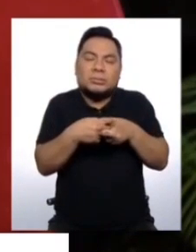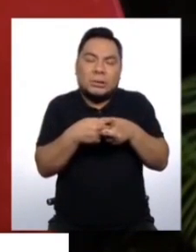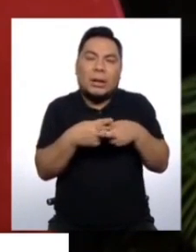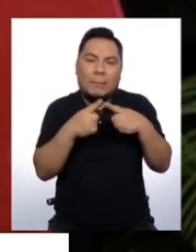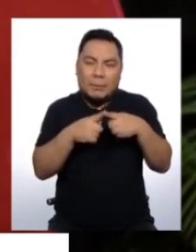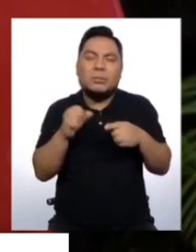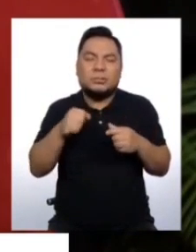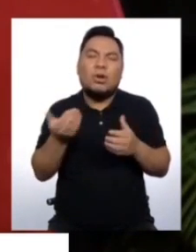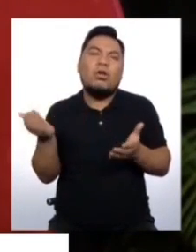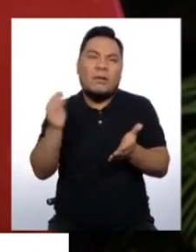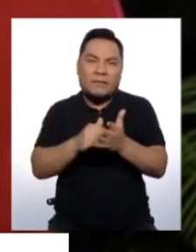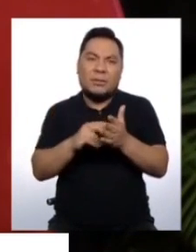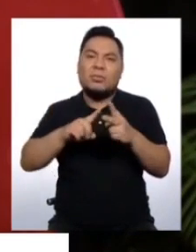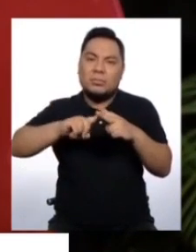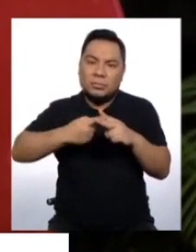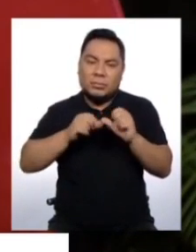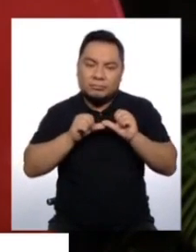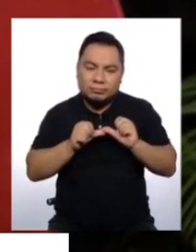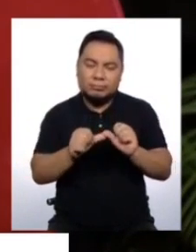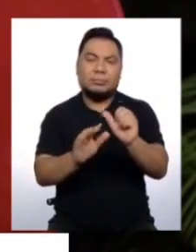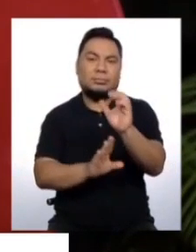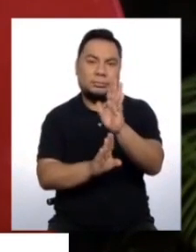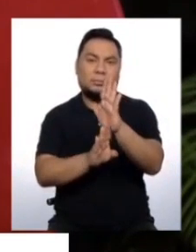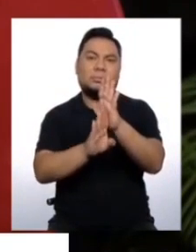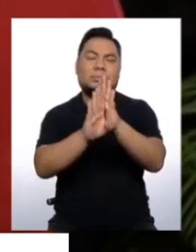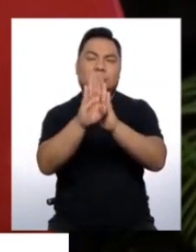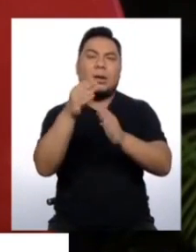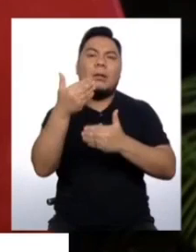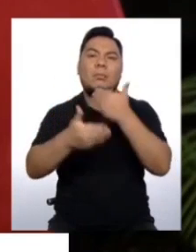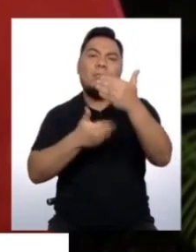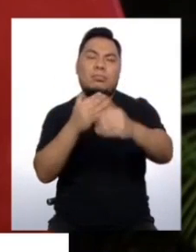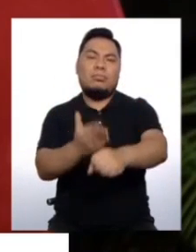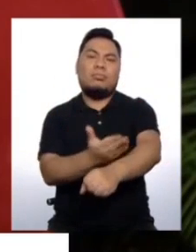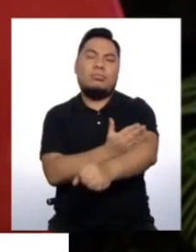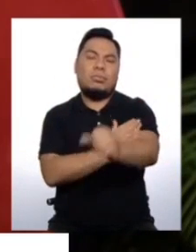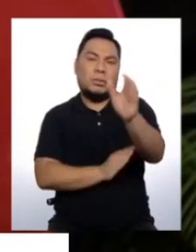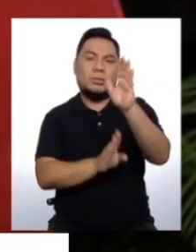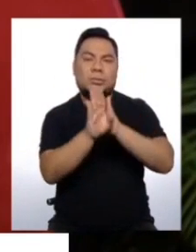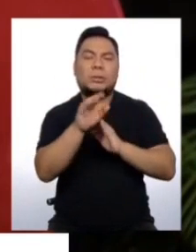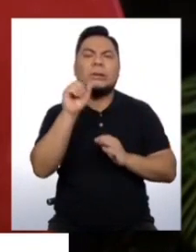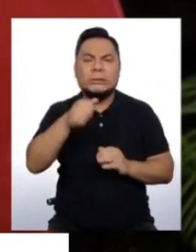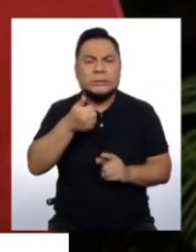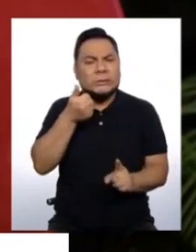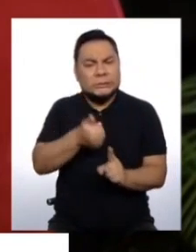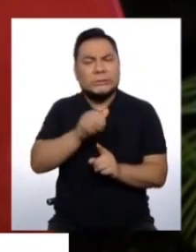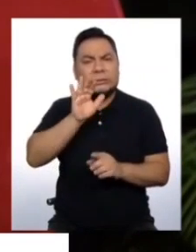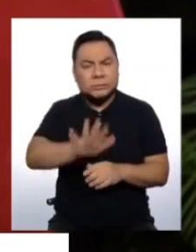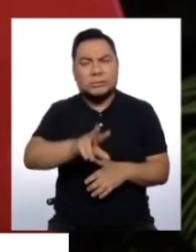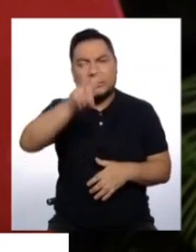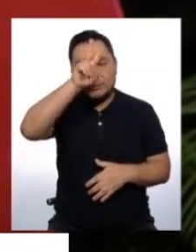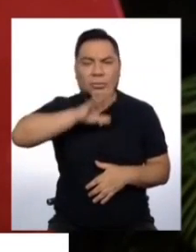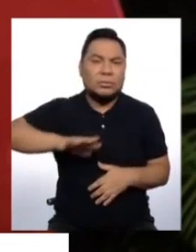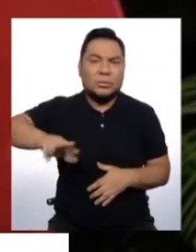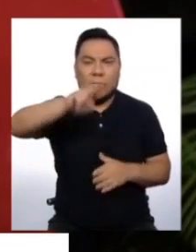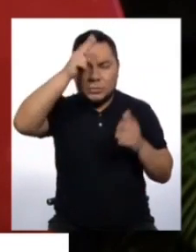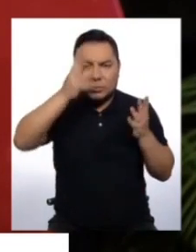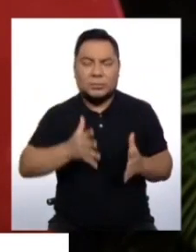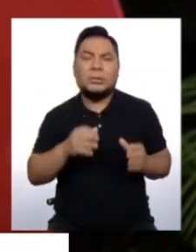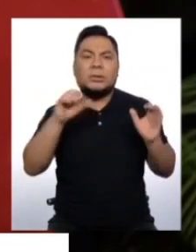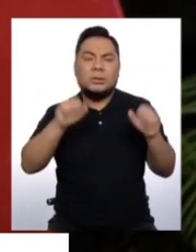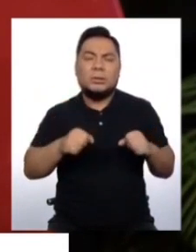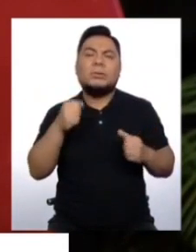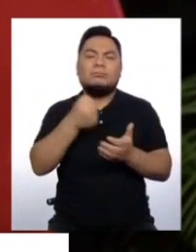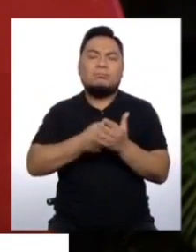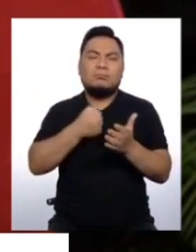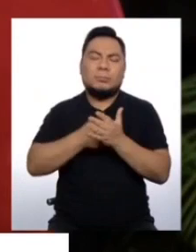que lo vamos a recuperar para lograr el progreso y desarrollo que nos merecemos todos los peruanos y por el